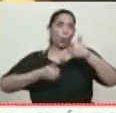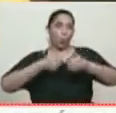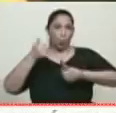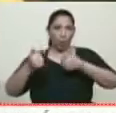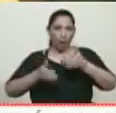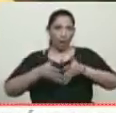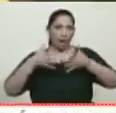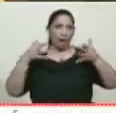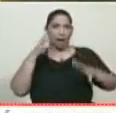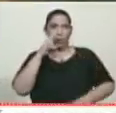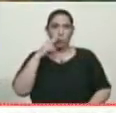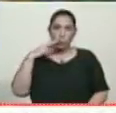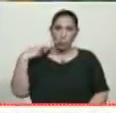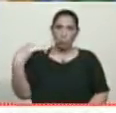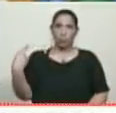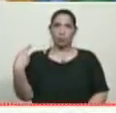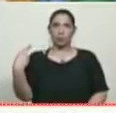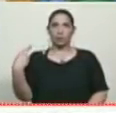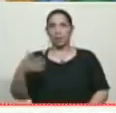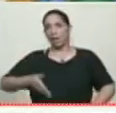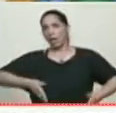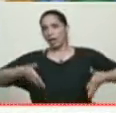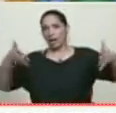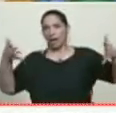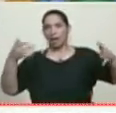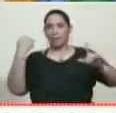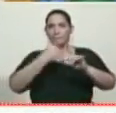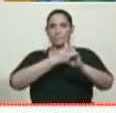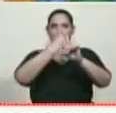José Félix Rivas gana la batalla de Ciudad Bolívar,